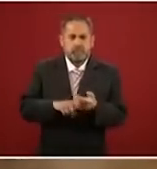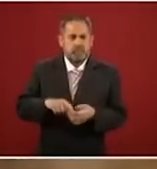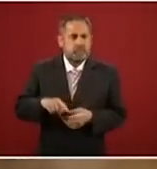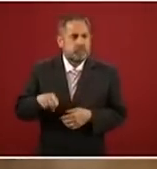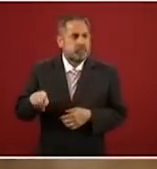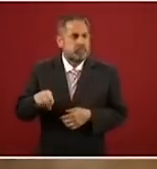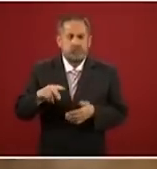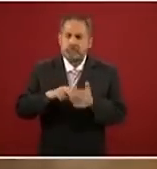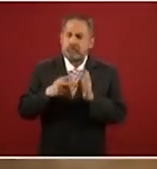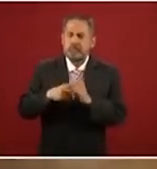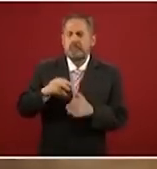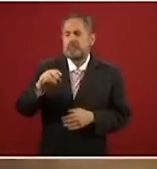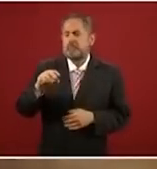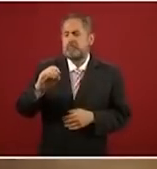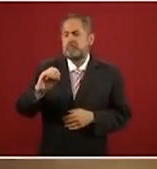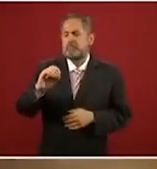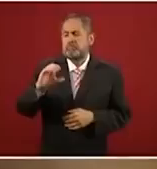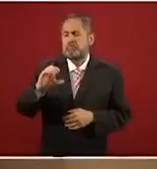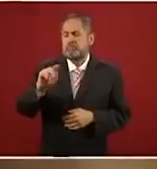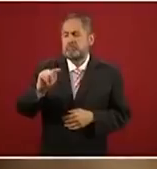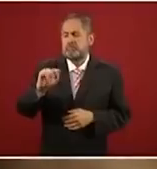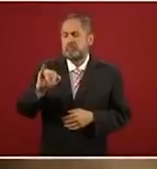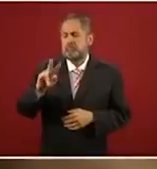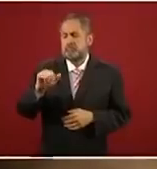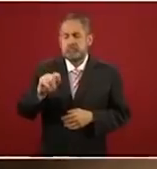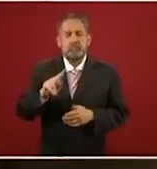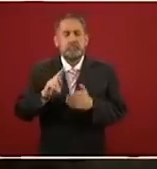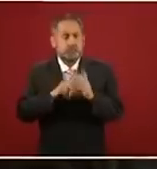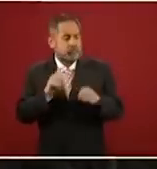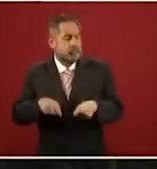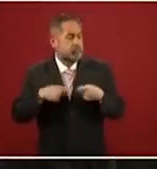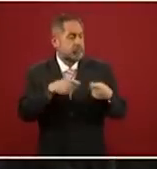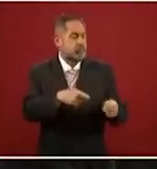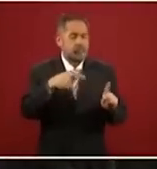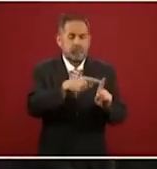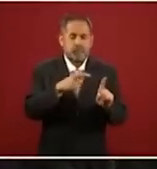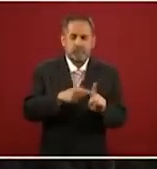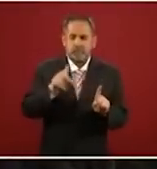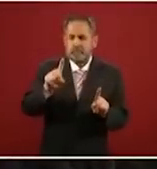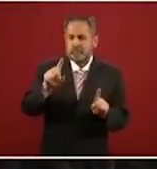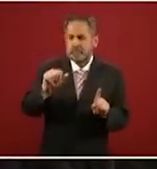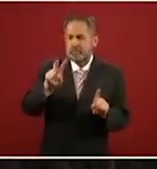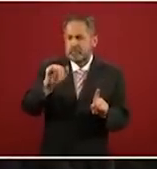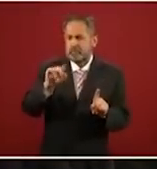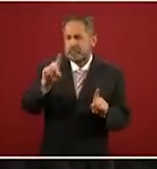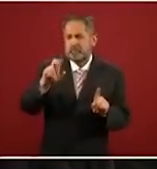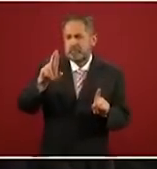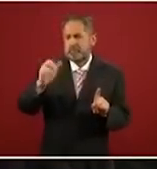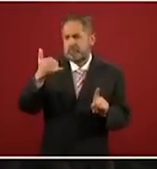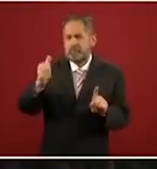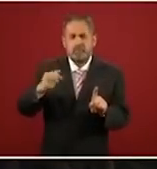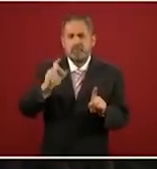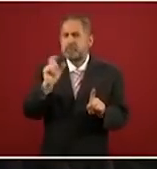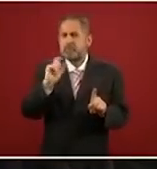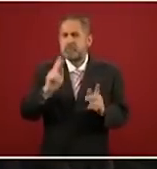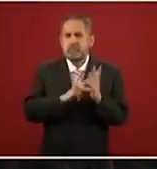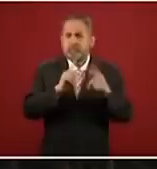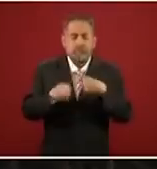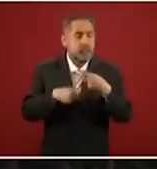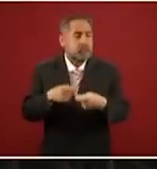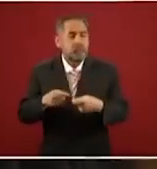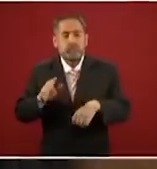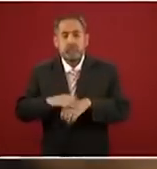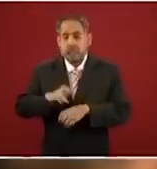de que se restituya en su labor david leigh es cuando va a regresar a este porque la gente de recursos